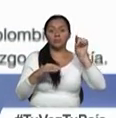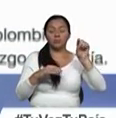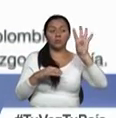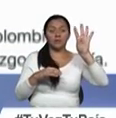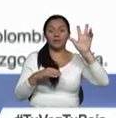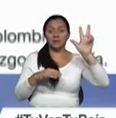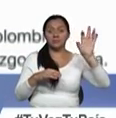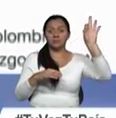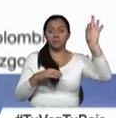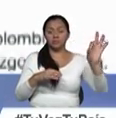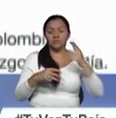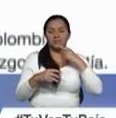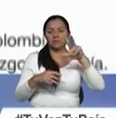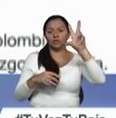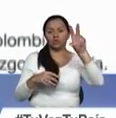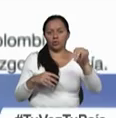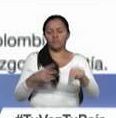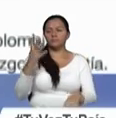18.43% por el no,